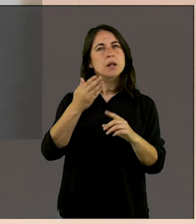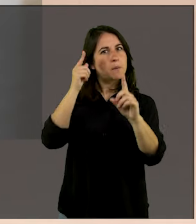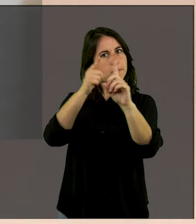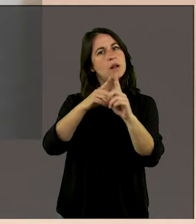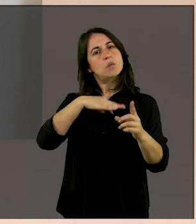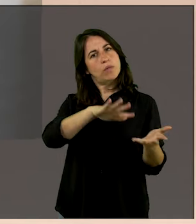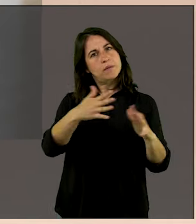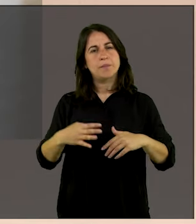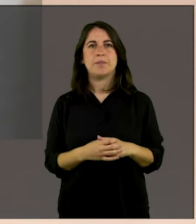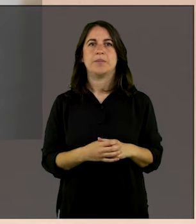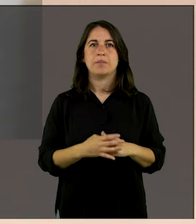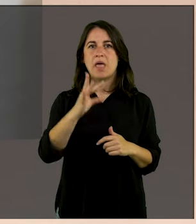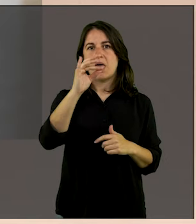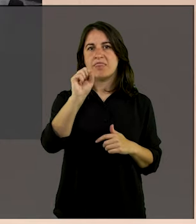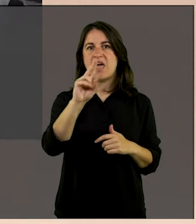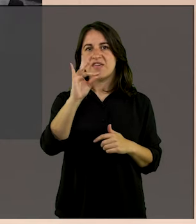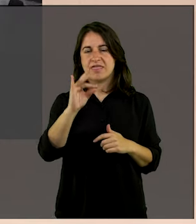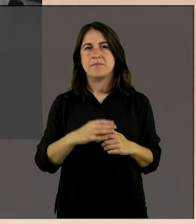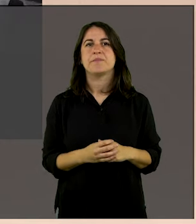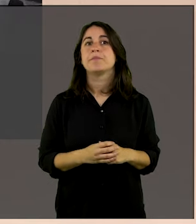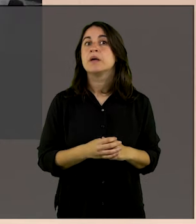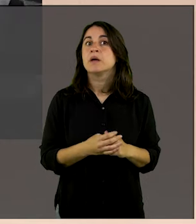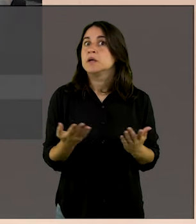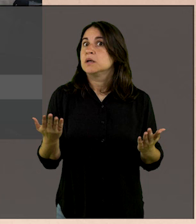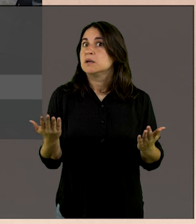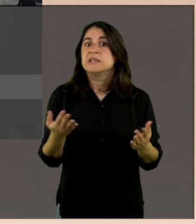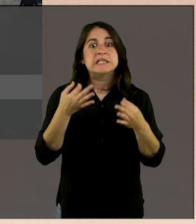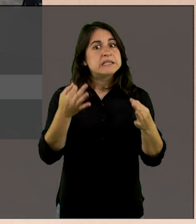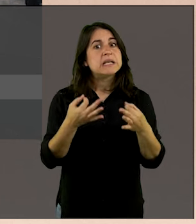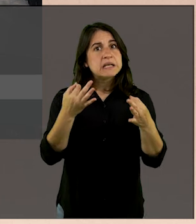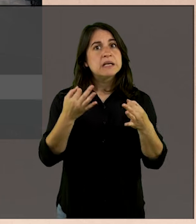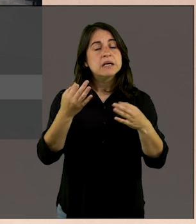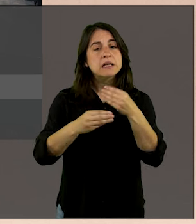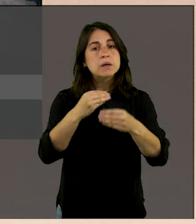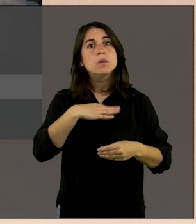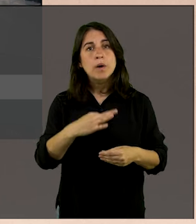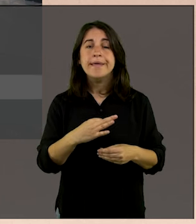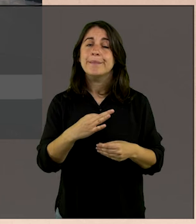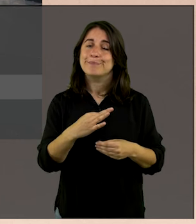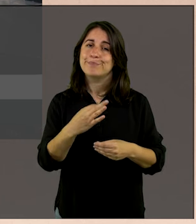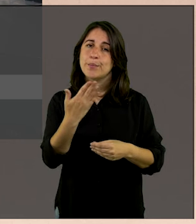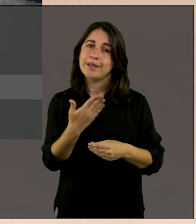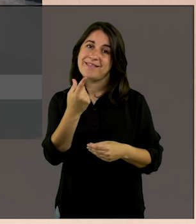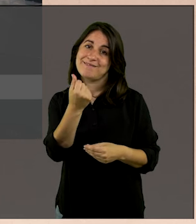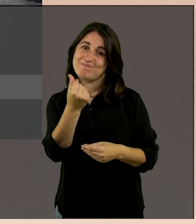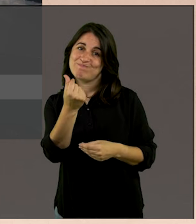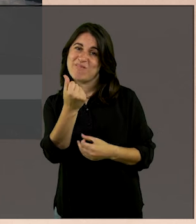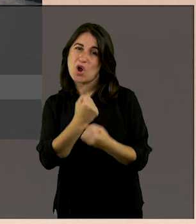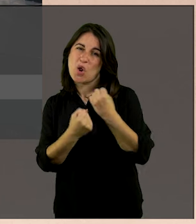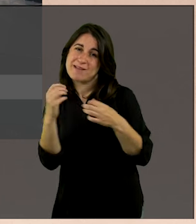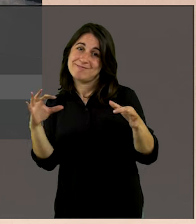fundamental para que esto sea posible. David Ojeda. El que se pueda hacer siempre implica una cuestión